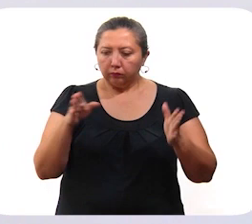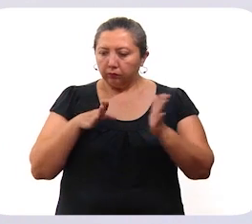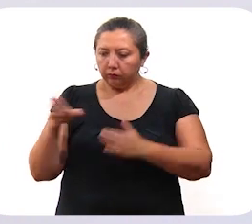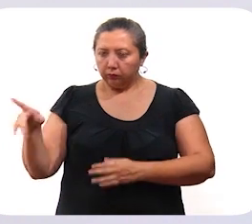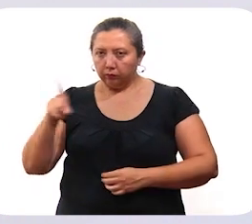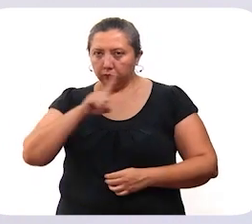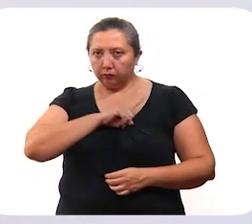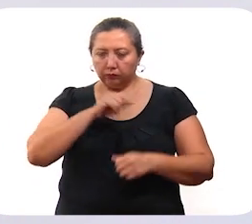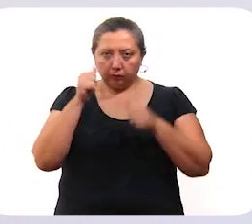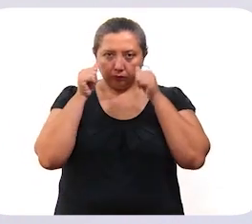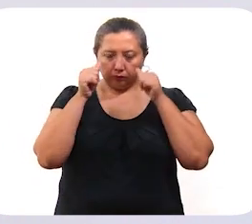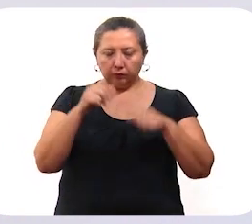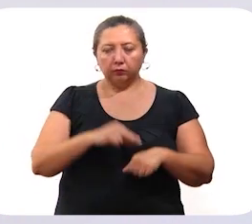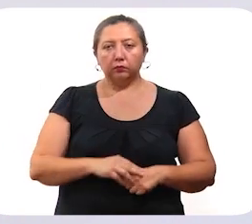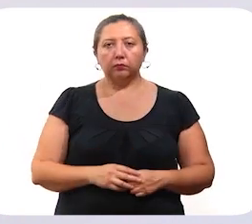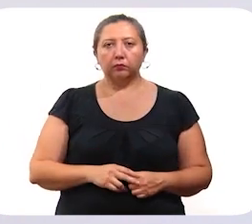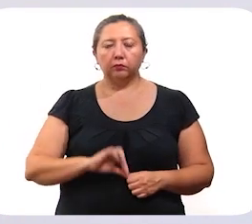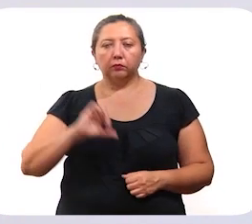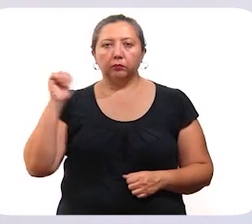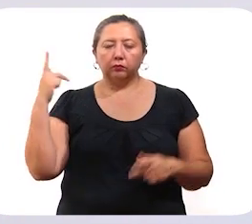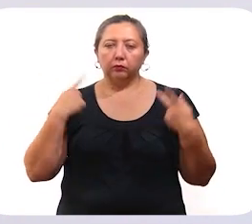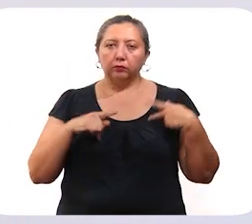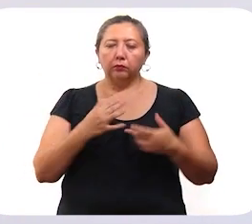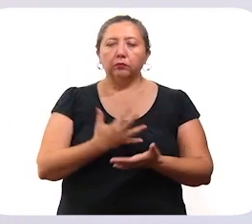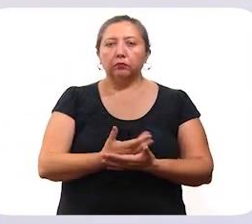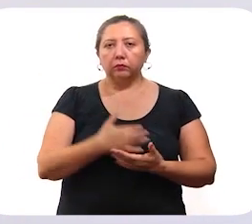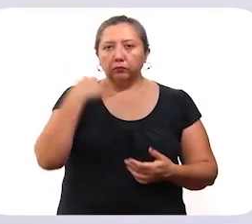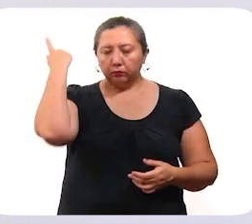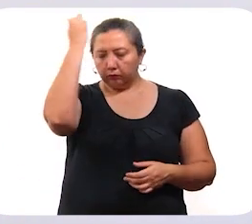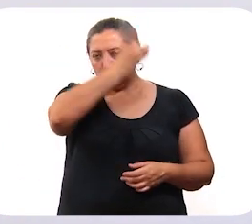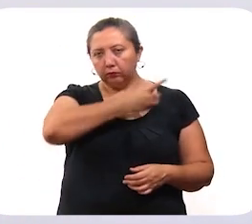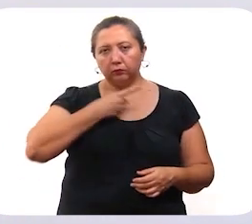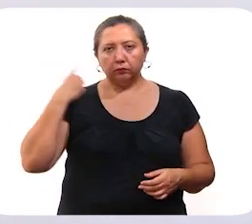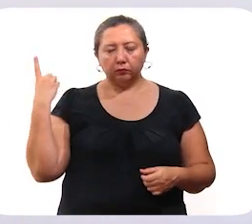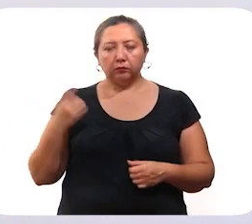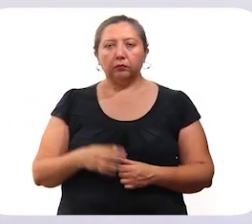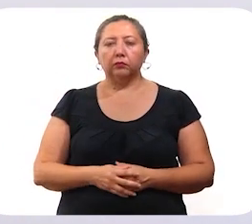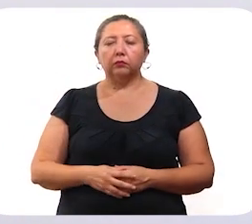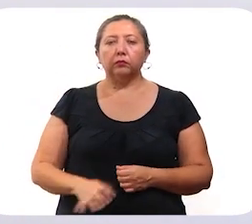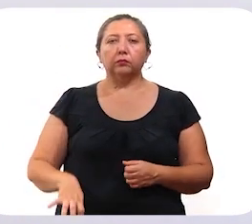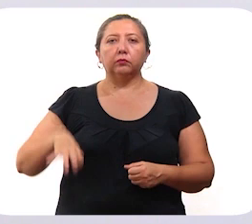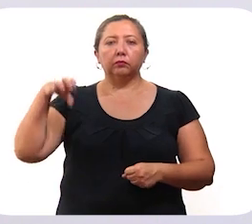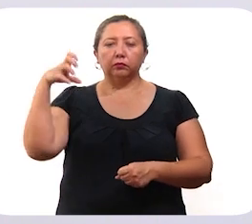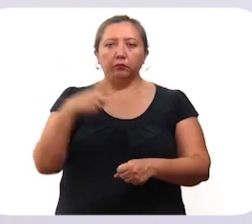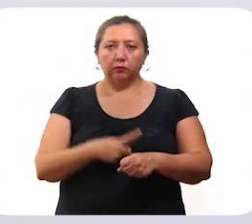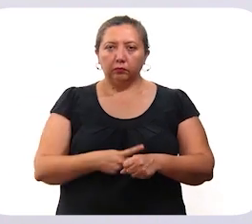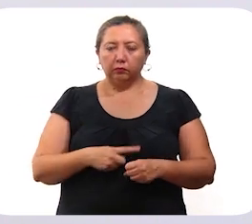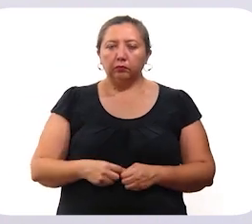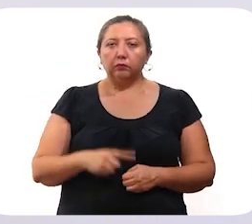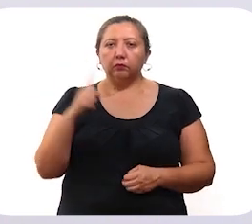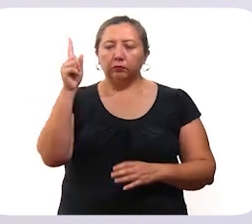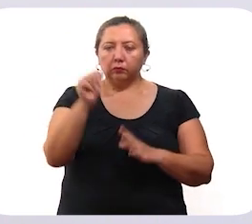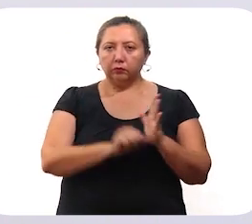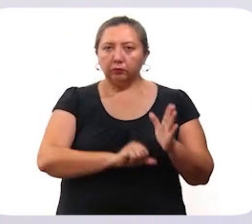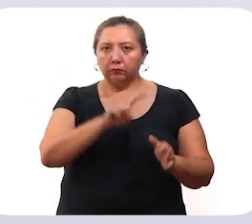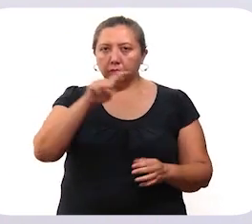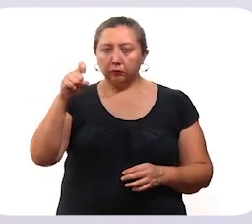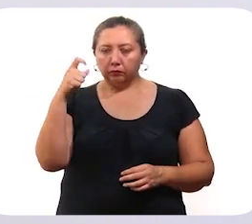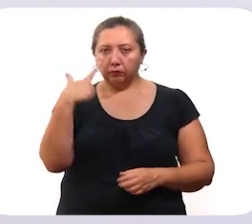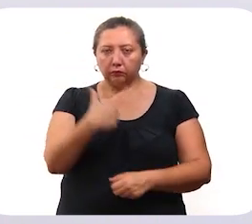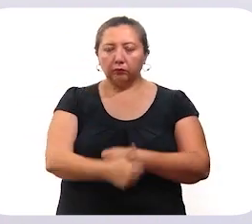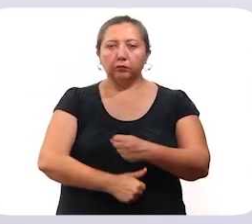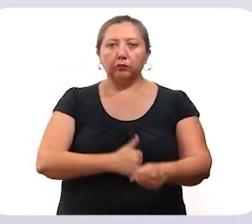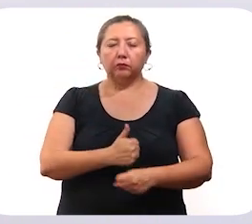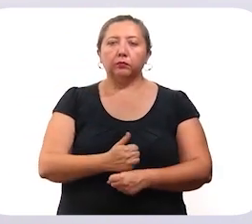en hospitales públicos y en aislamiento total. Hay otros pacientes a la espera de diagnóstico. El rango de edad de los casos es de un mes